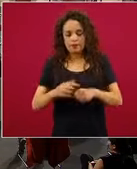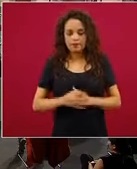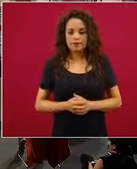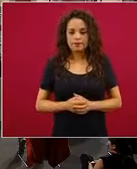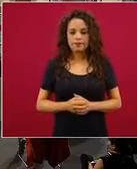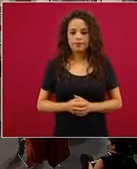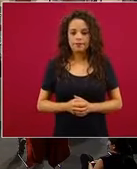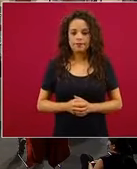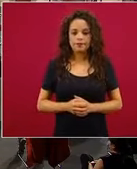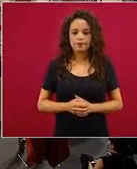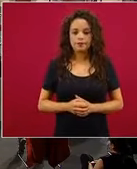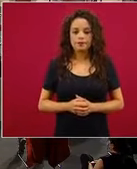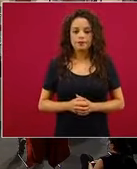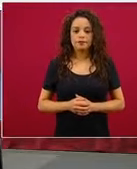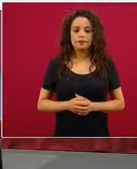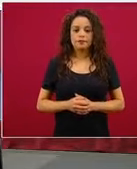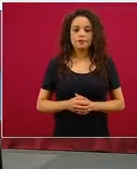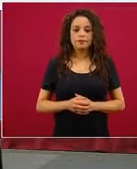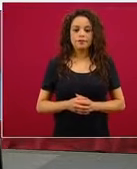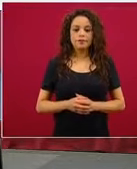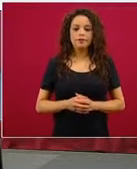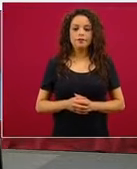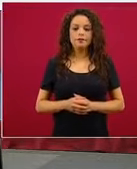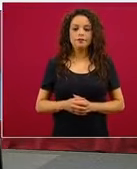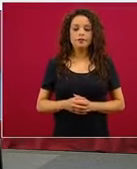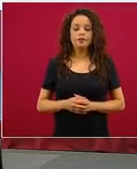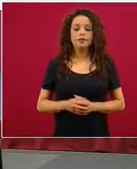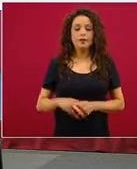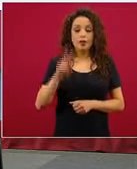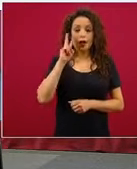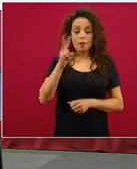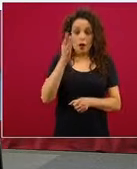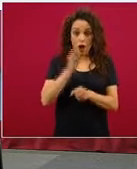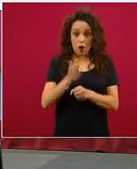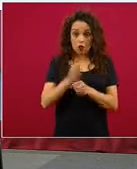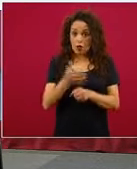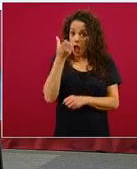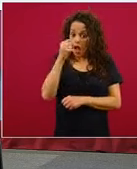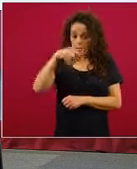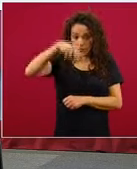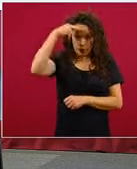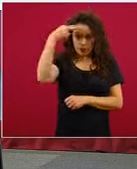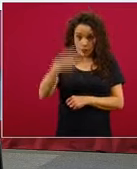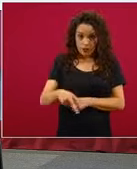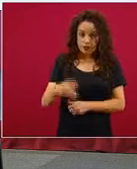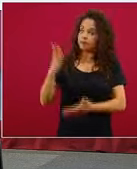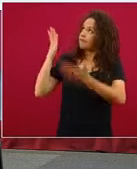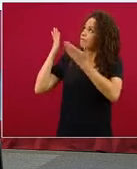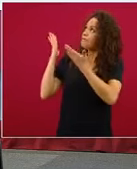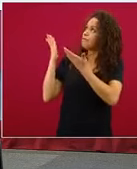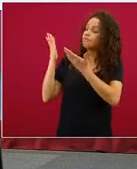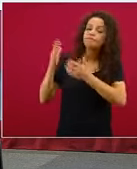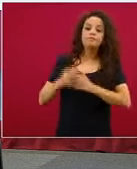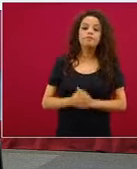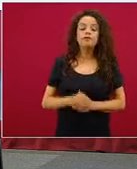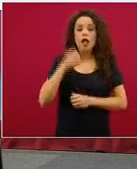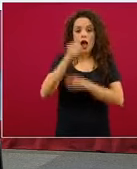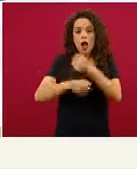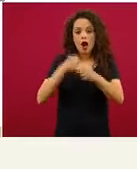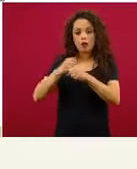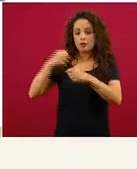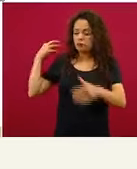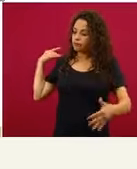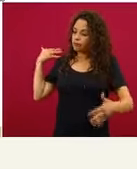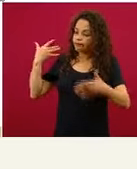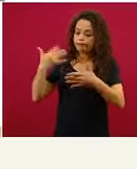Muchas gracias. Miren, así está nuestro país actualmente. Nosotros, a través de los años, podemos ver en